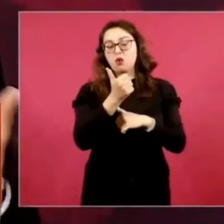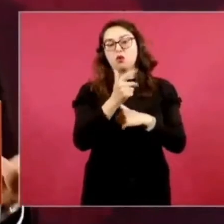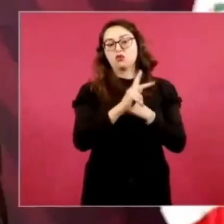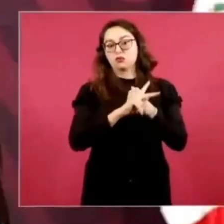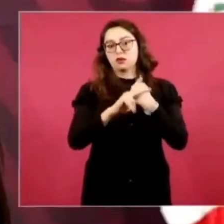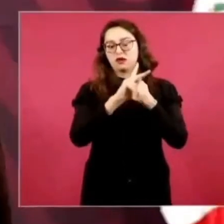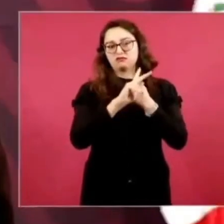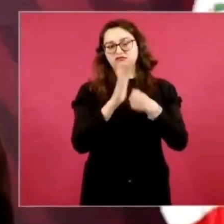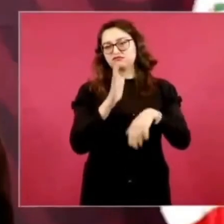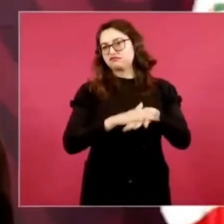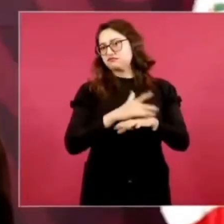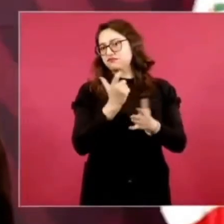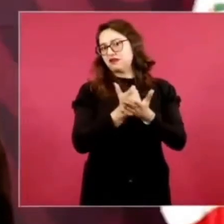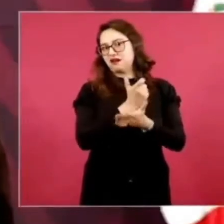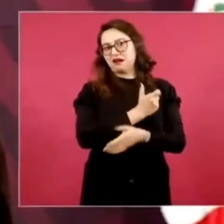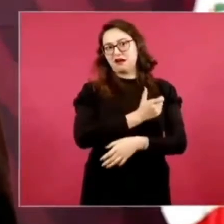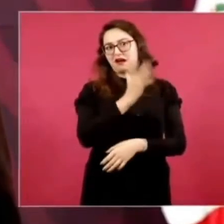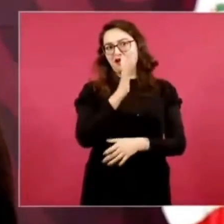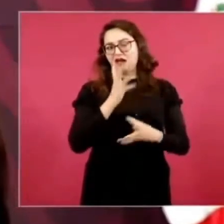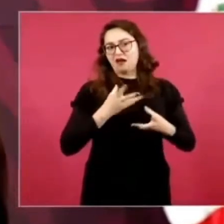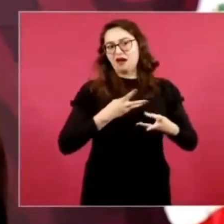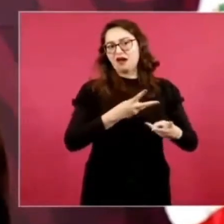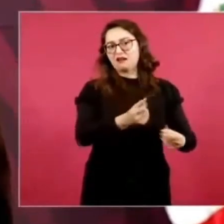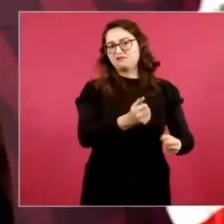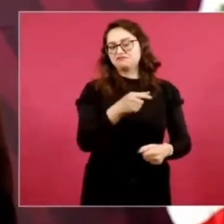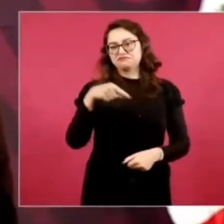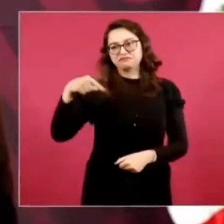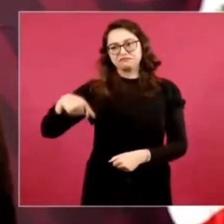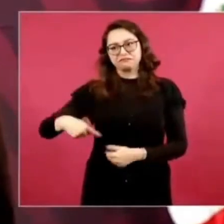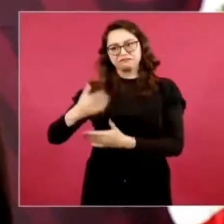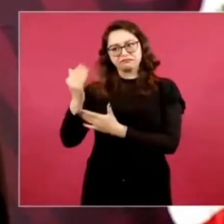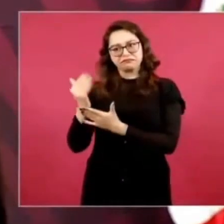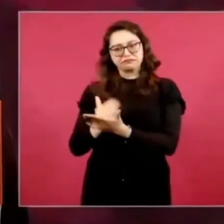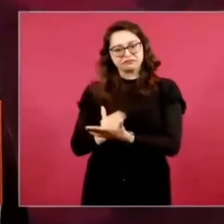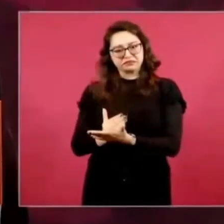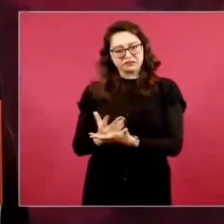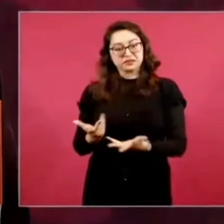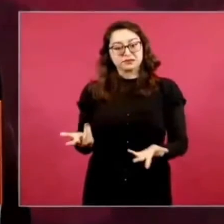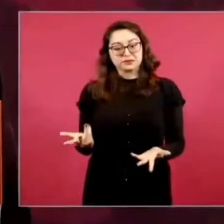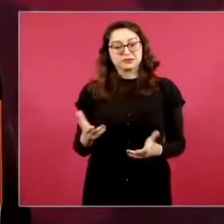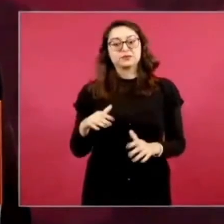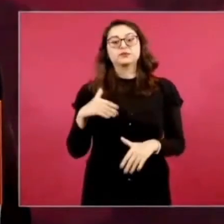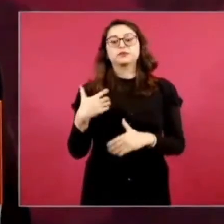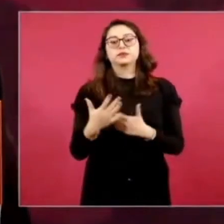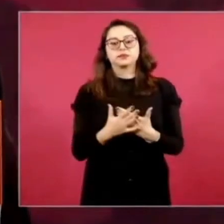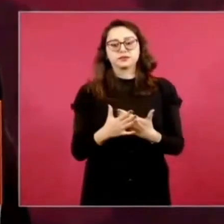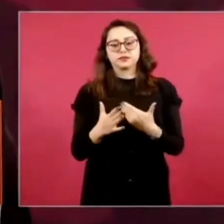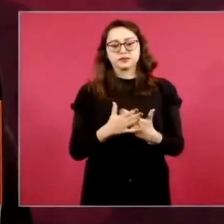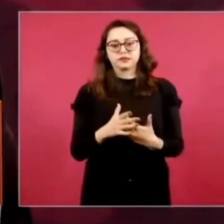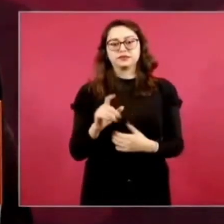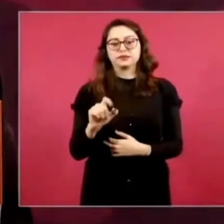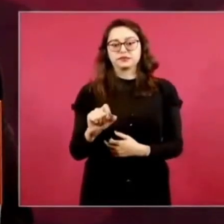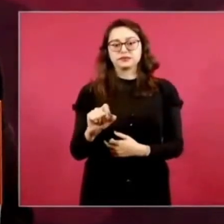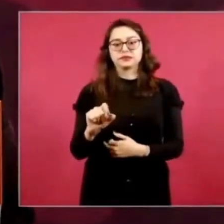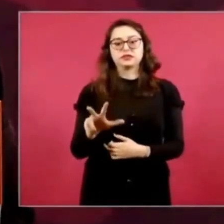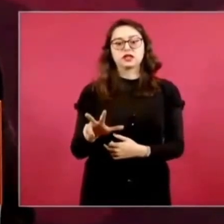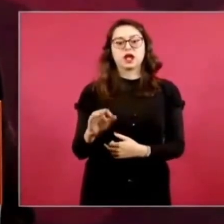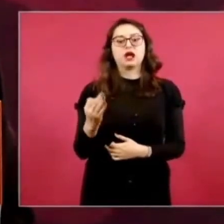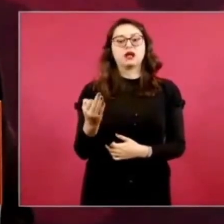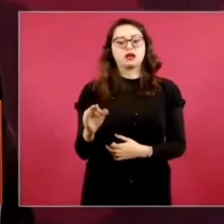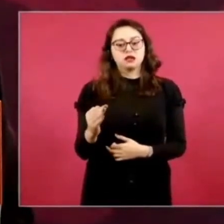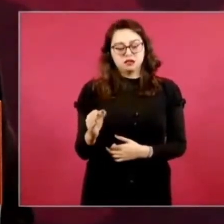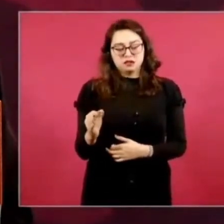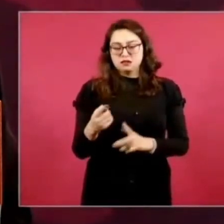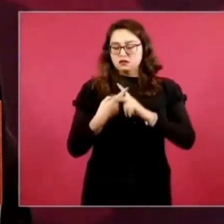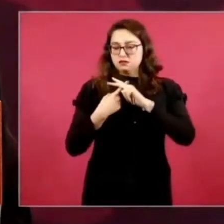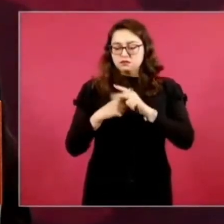el mundo. Entonces, ya el 28 de febrero empieza a producir ya